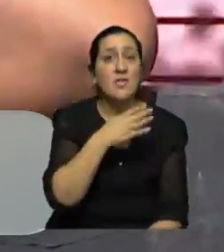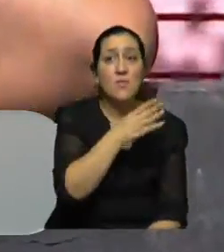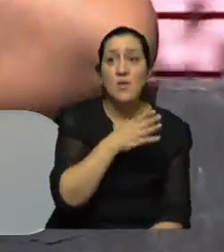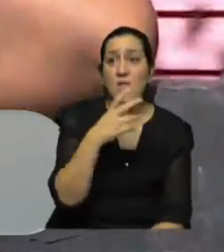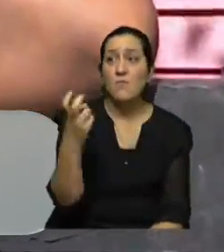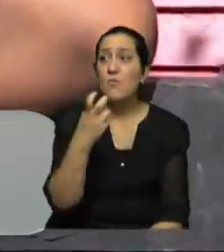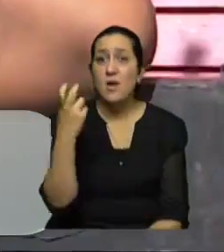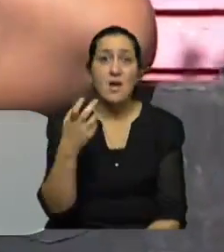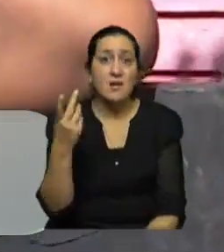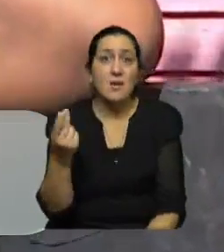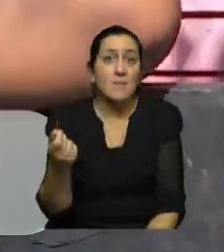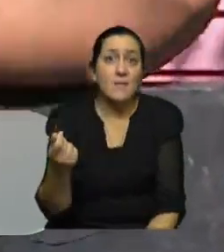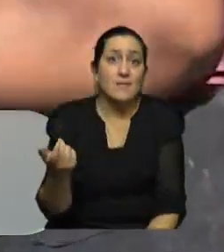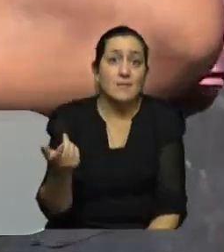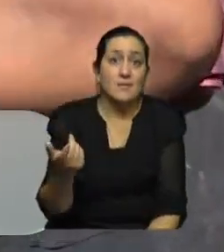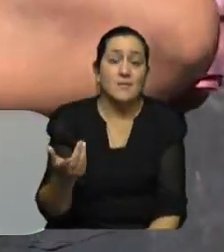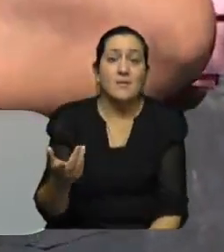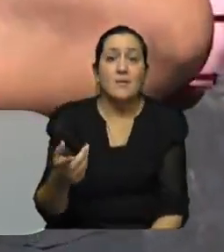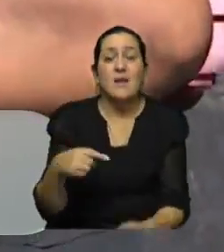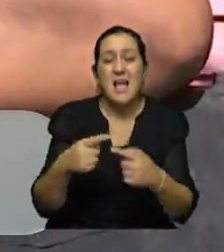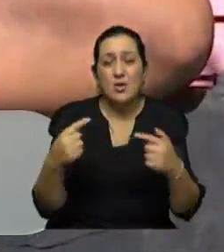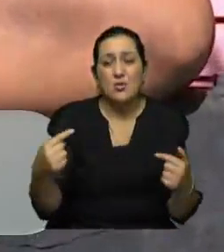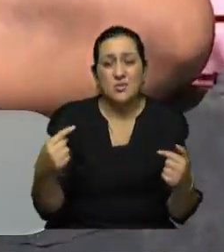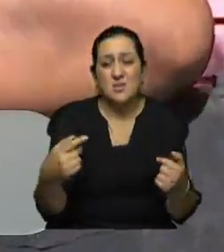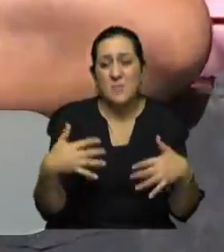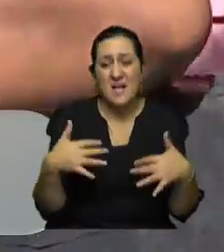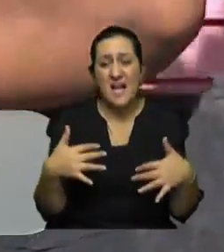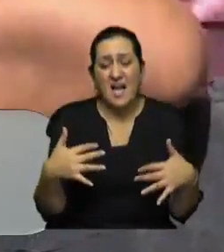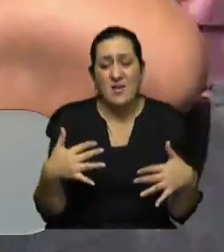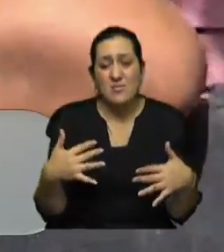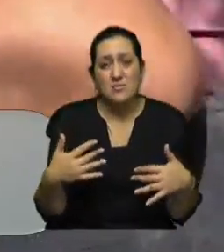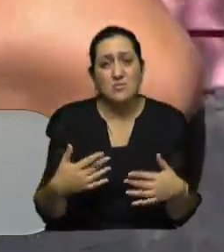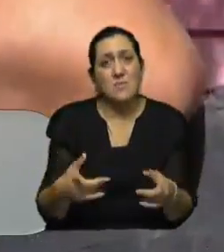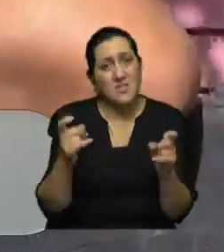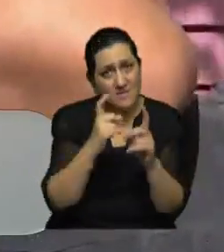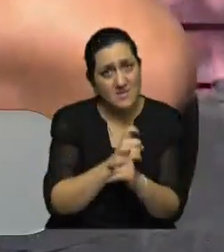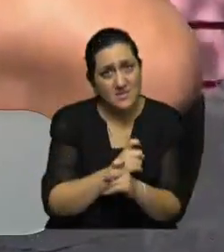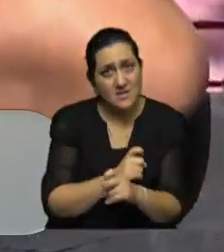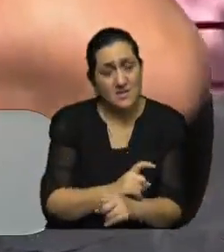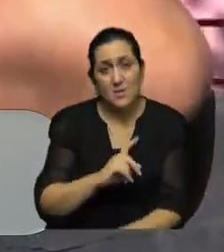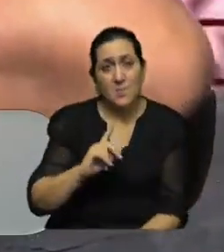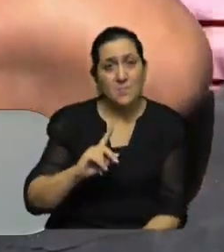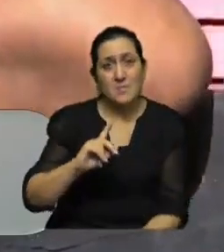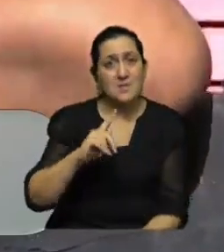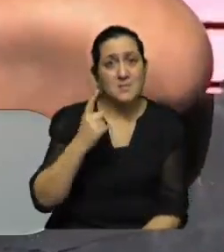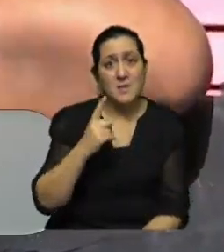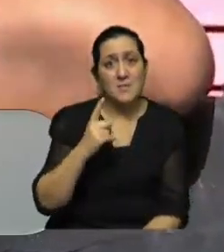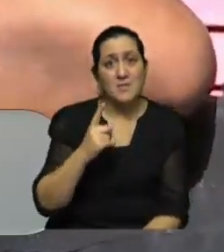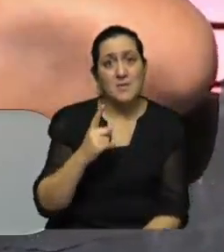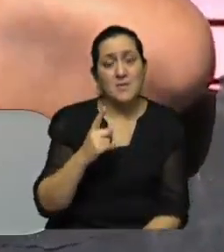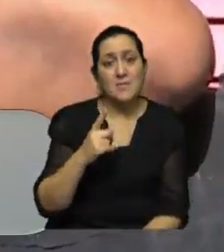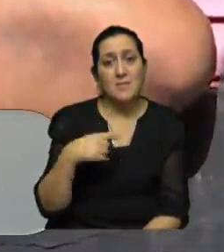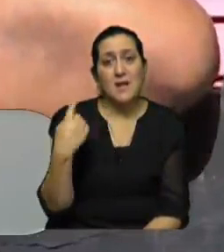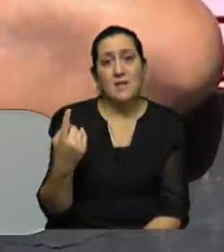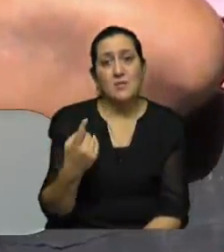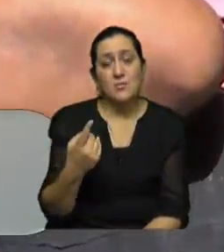mí, que las cosas cada vez están más caras y nos cuesta todo más. Y principalmente, para todo, pero